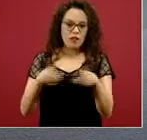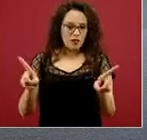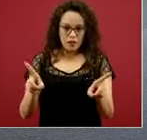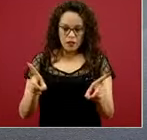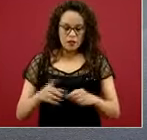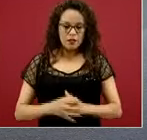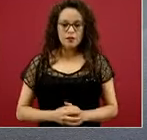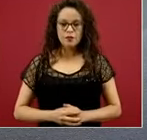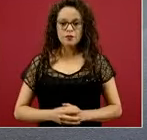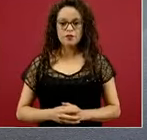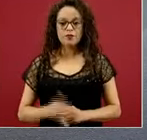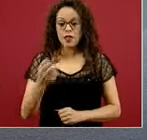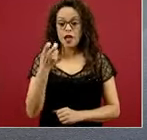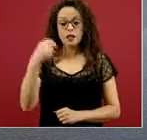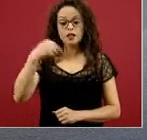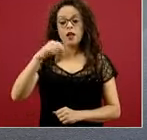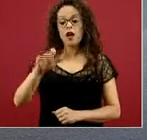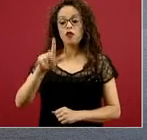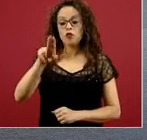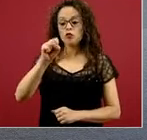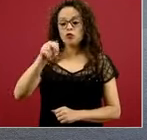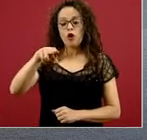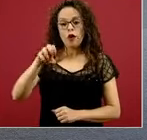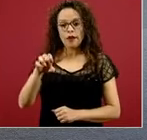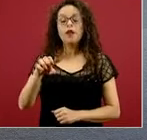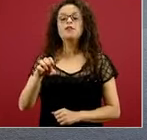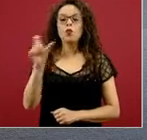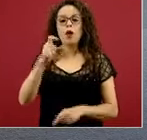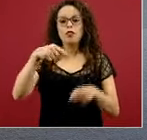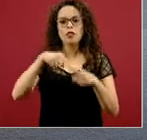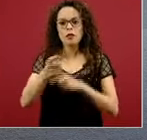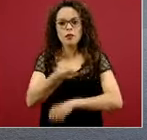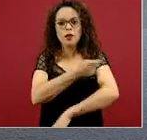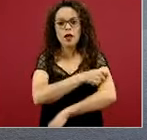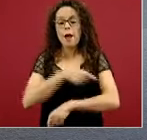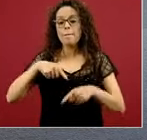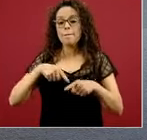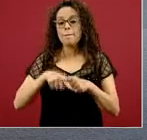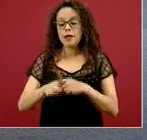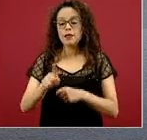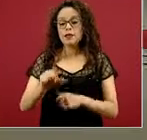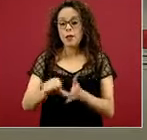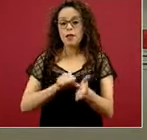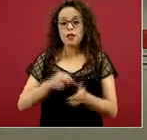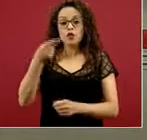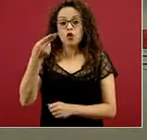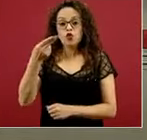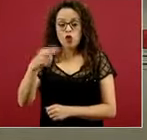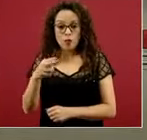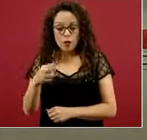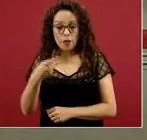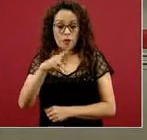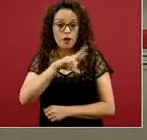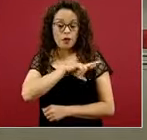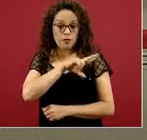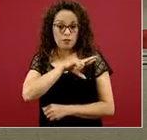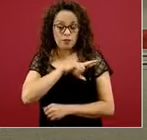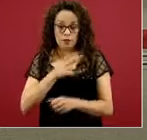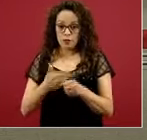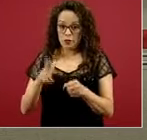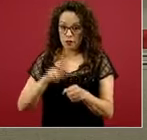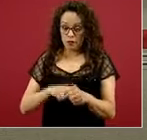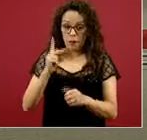y esta que se llama Fluzone se va a aplicar a partir de noviembre en el sector privado, pero no antes. Es decir,